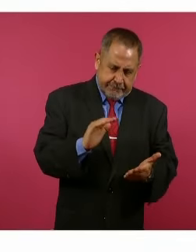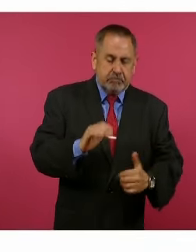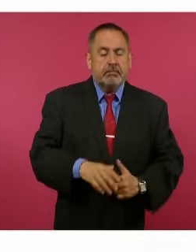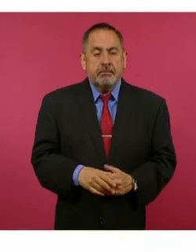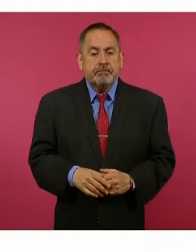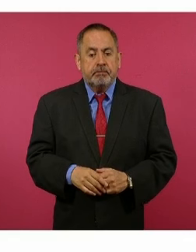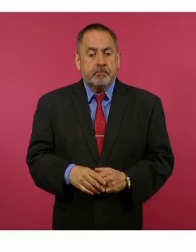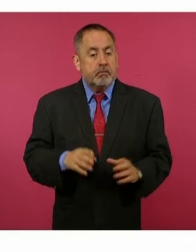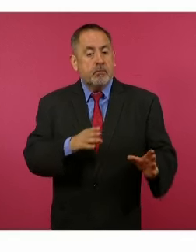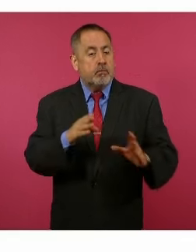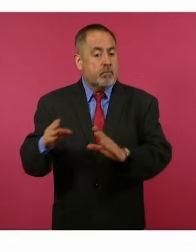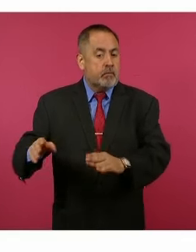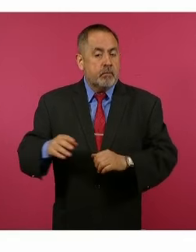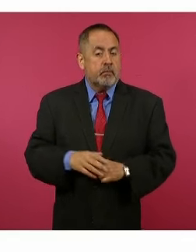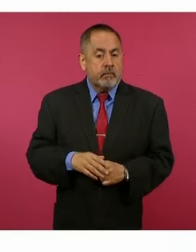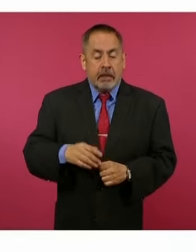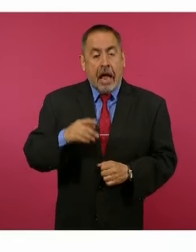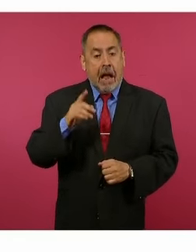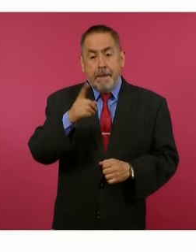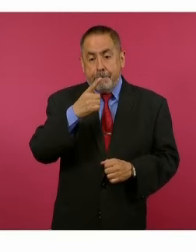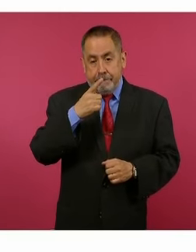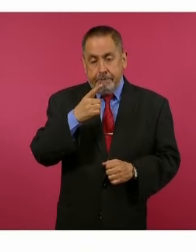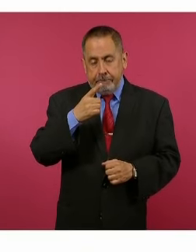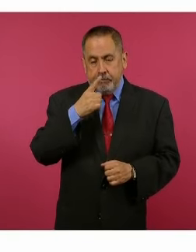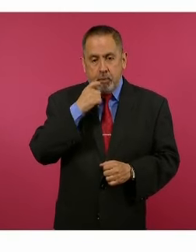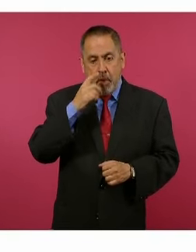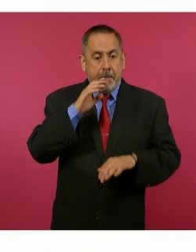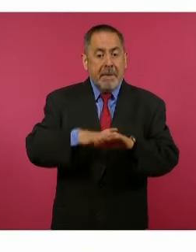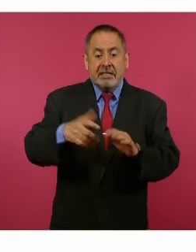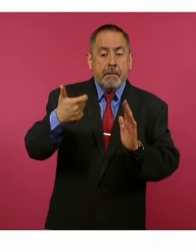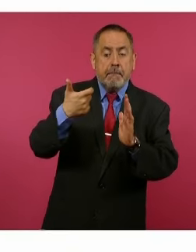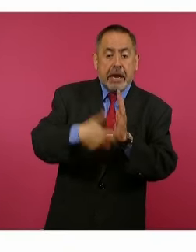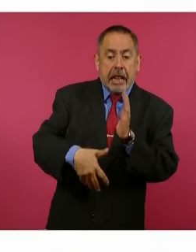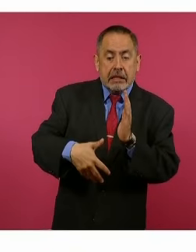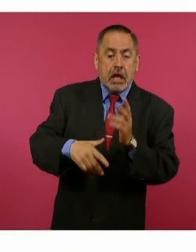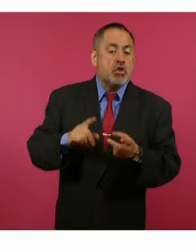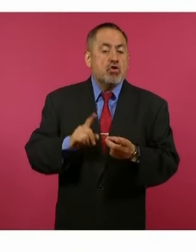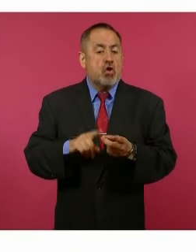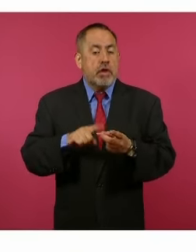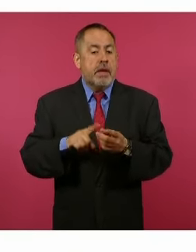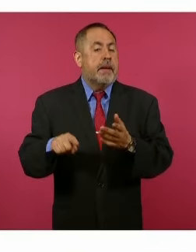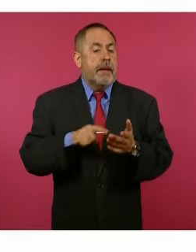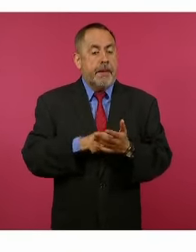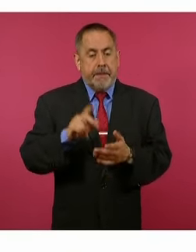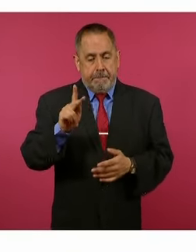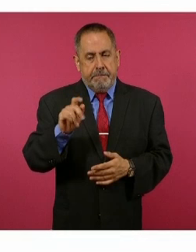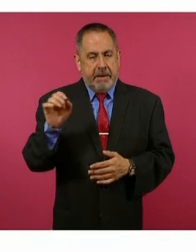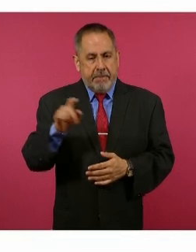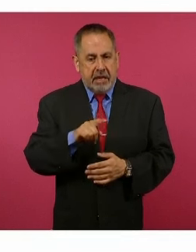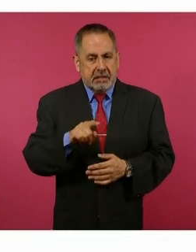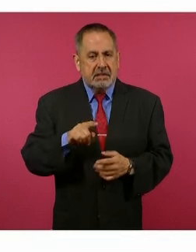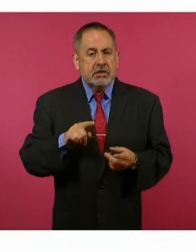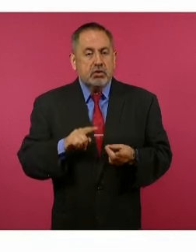en el caso de la gasolina Premium insisto pero ahora entre las más baratas tenemos una franquicia de Pemex